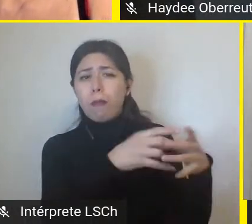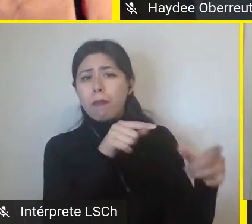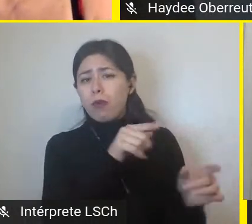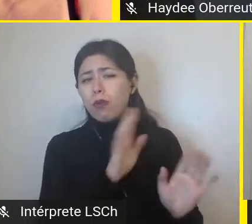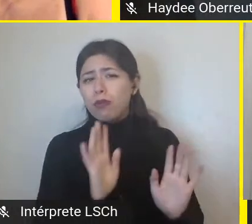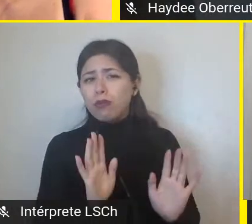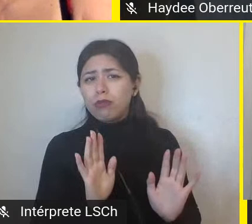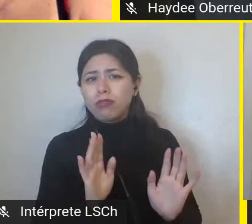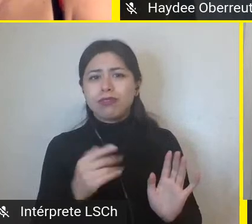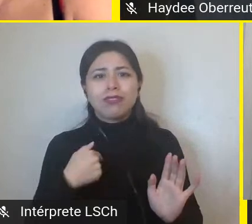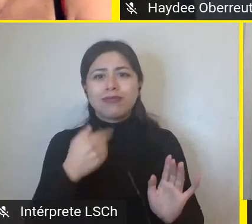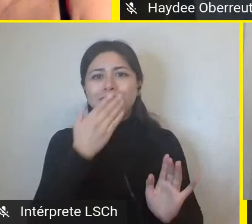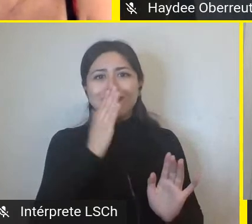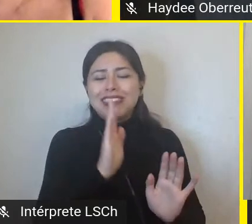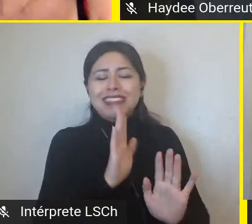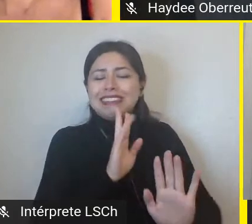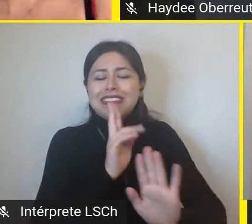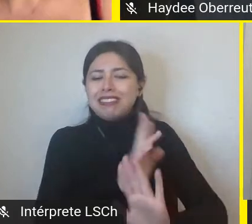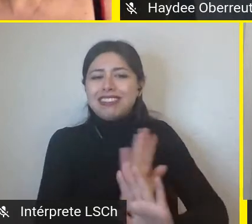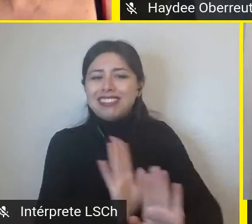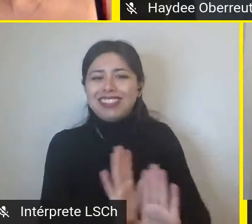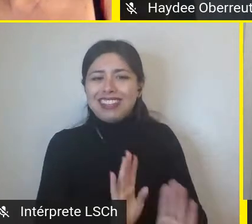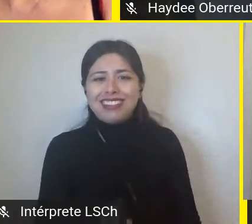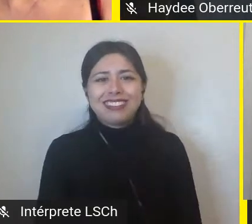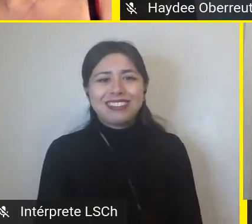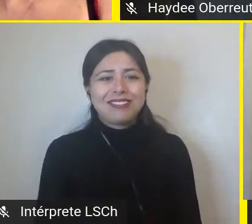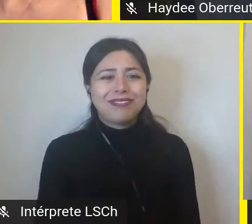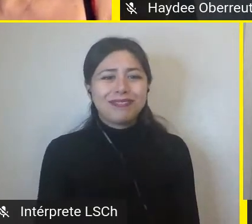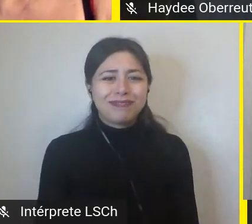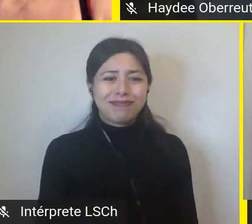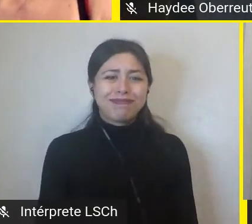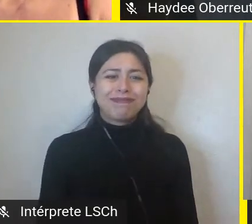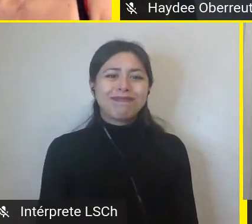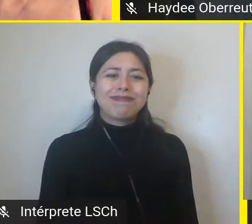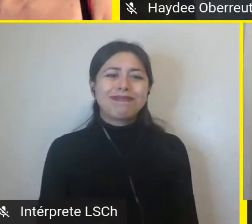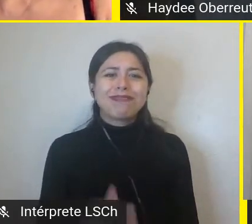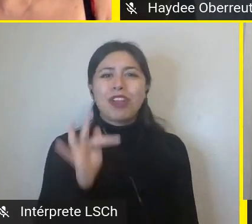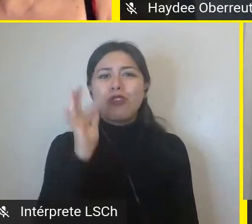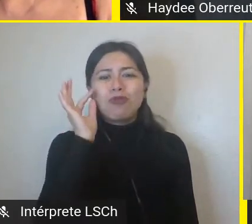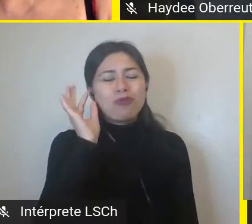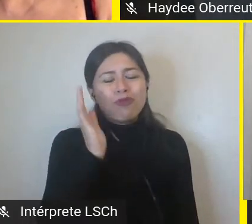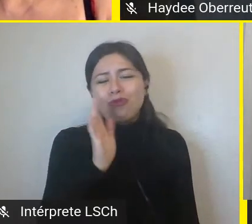no doy la mejor respuesta. No, yo creo que todas las respuestas acá son válidas.